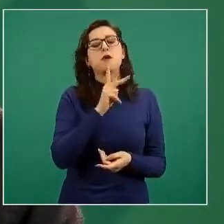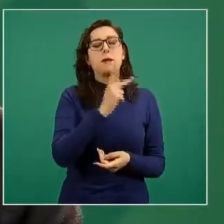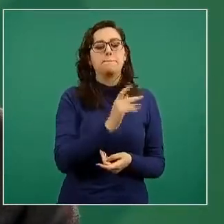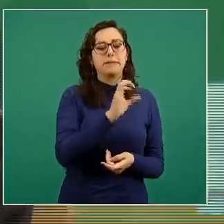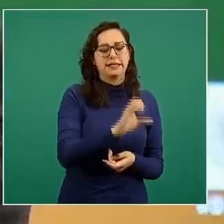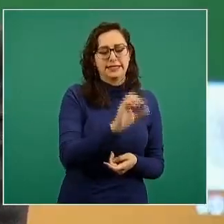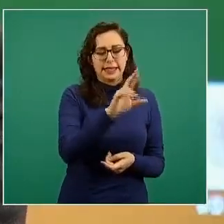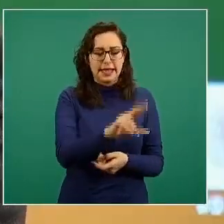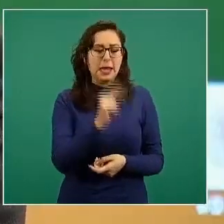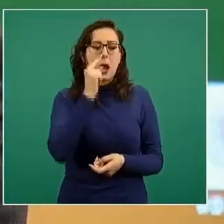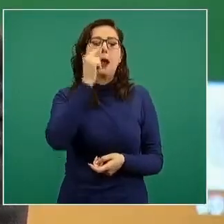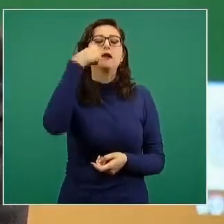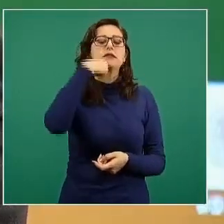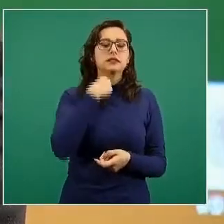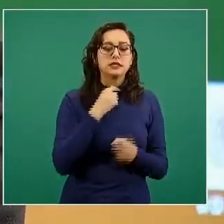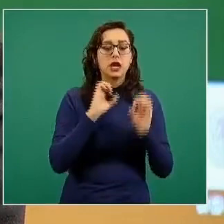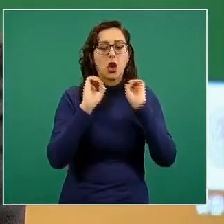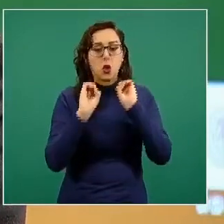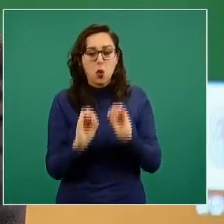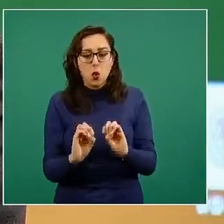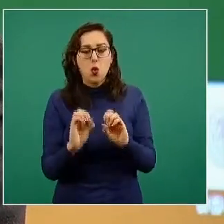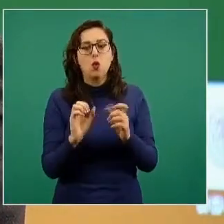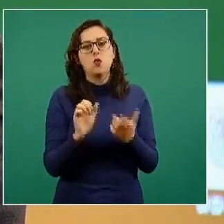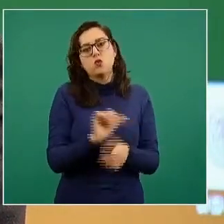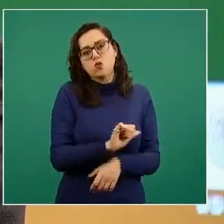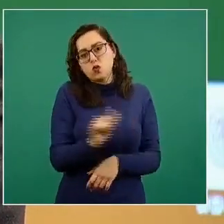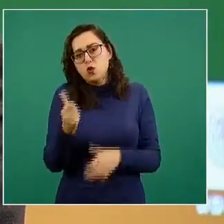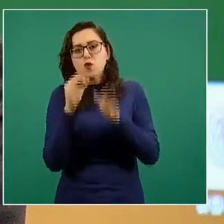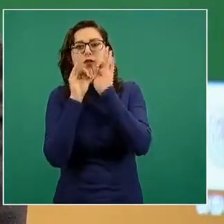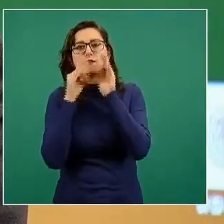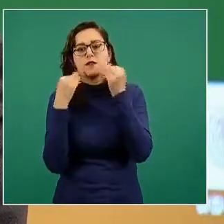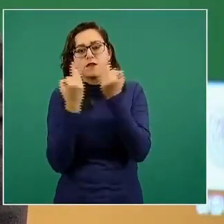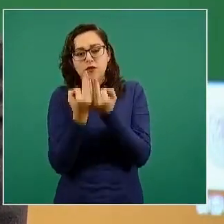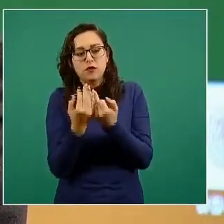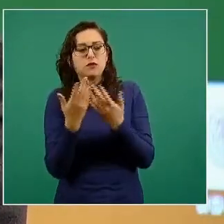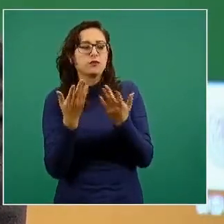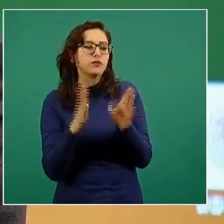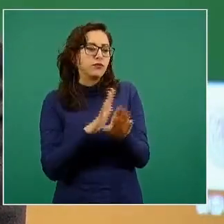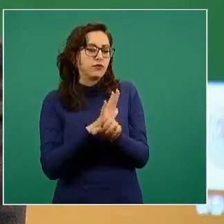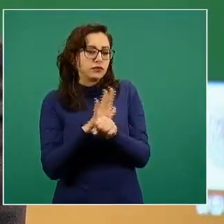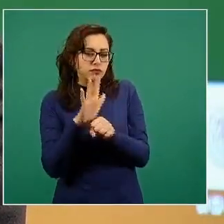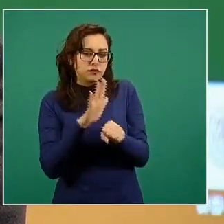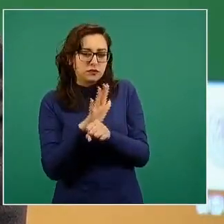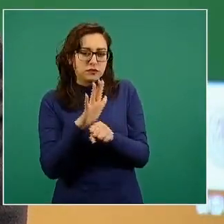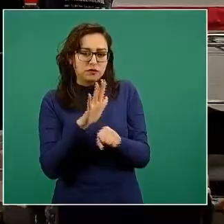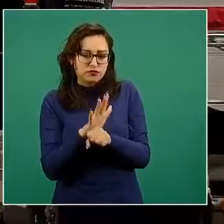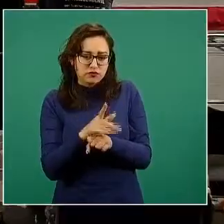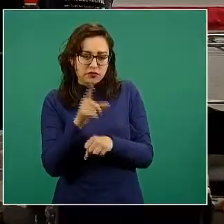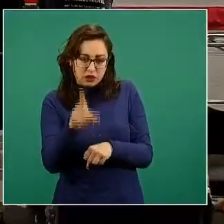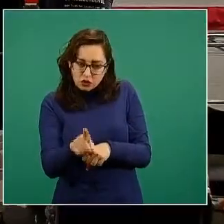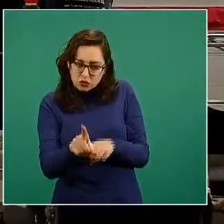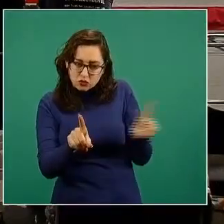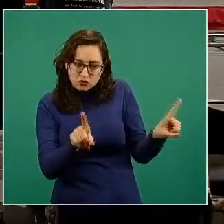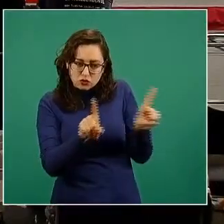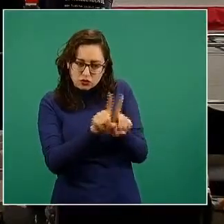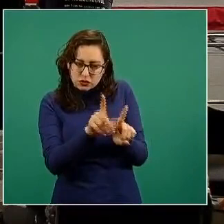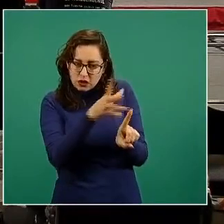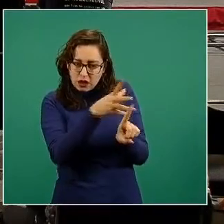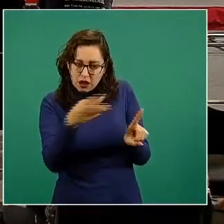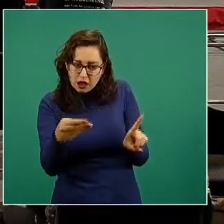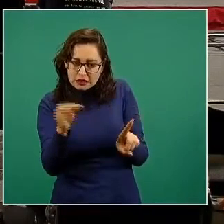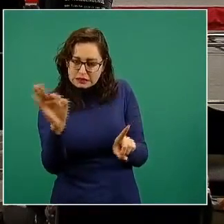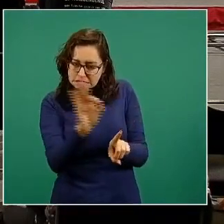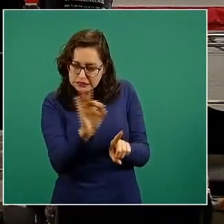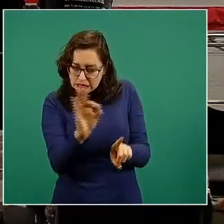otros mecanismos más flexibles y más sensibles, como la asociación epidemiológica. Si en una